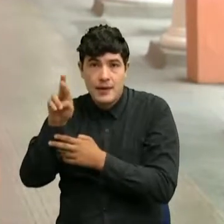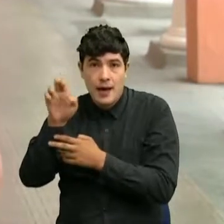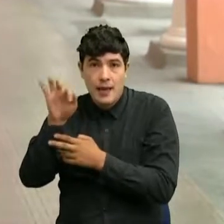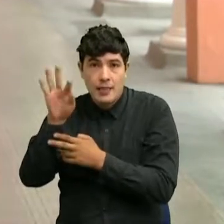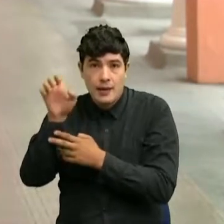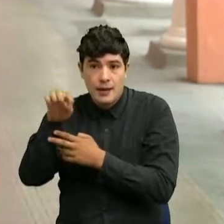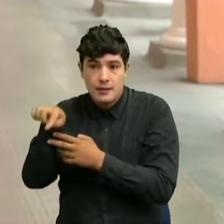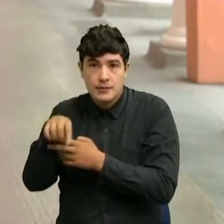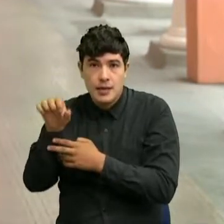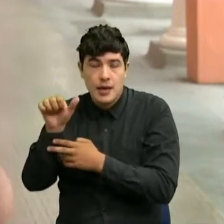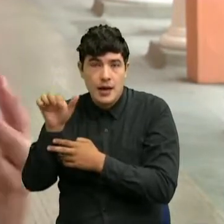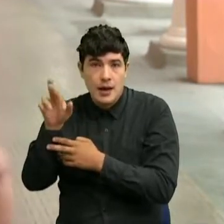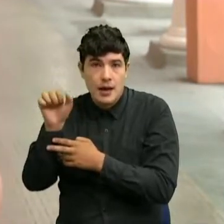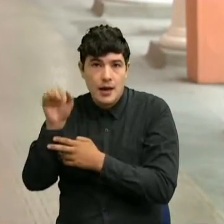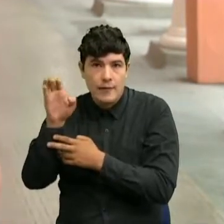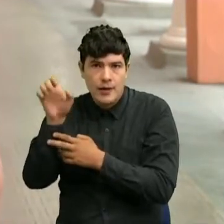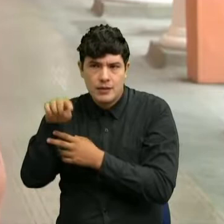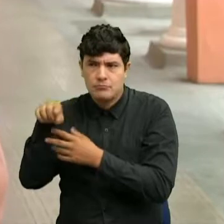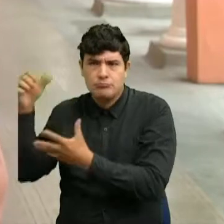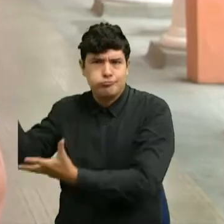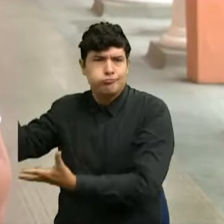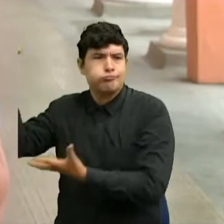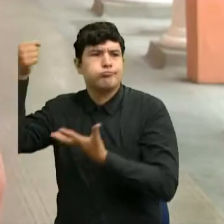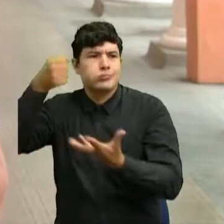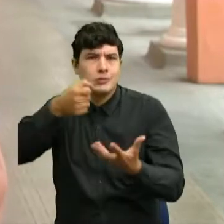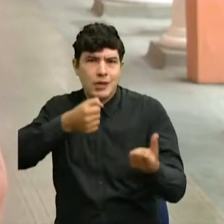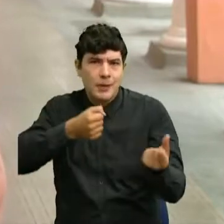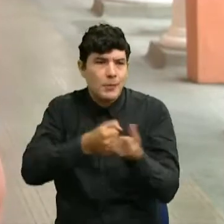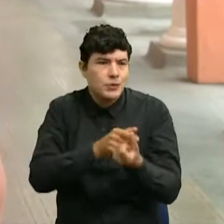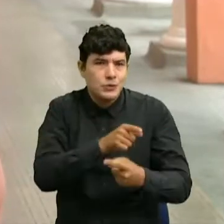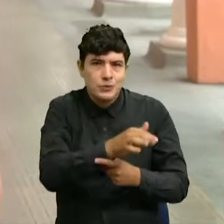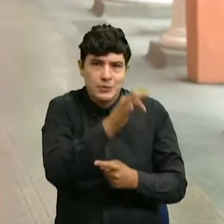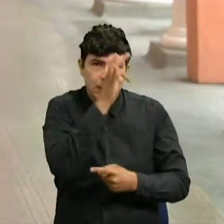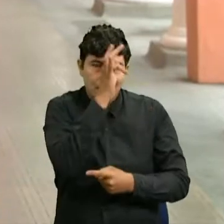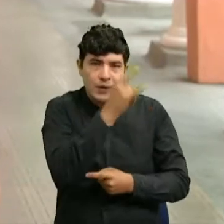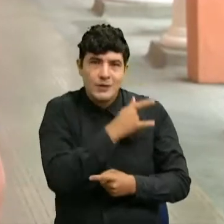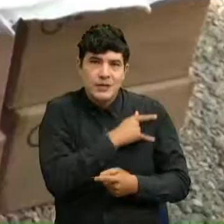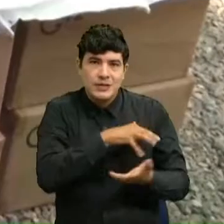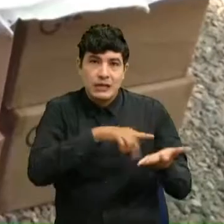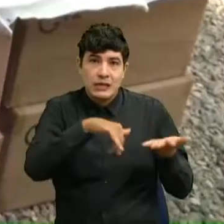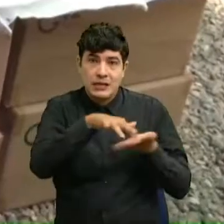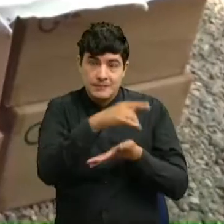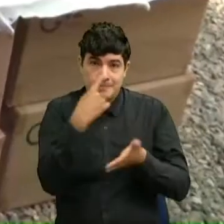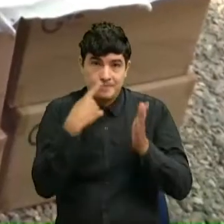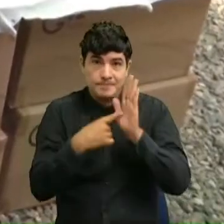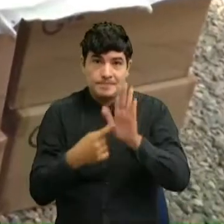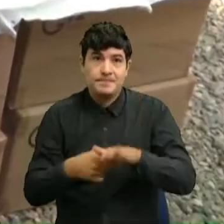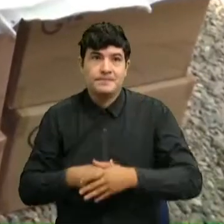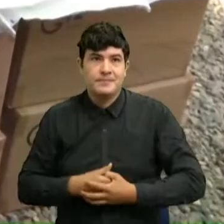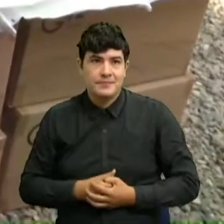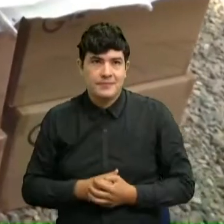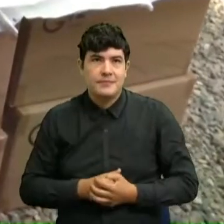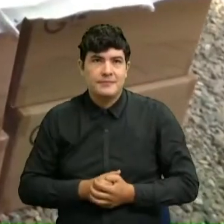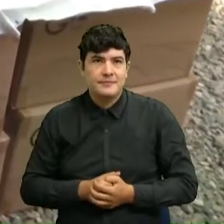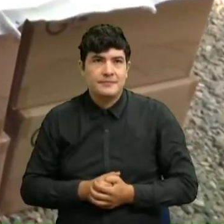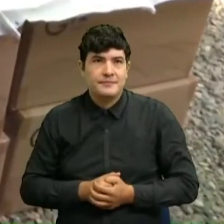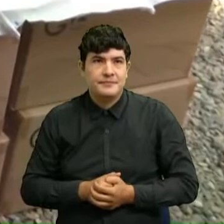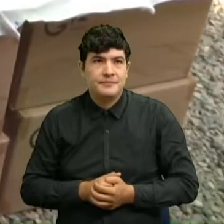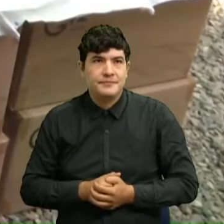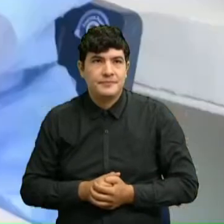atender a todo el personal oa todas las personas que sean vacunados contra el coi 19 las unidades de cuidados intermedios